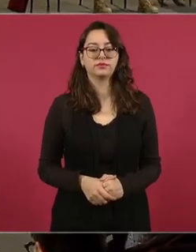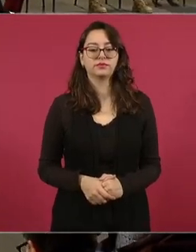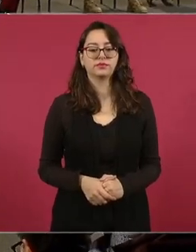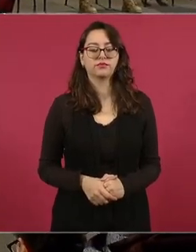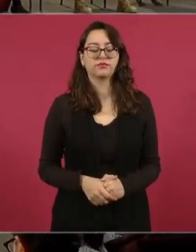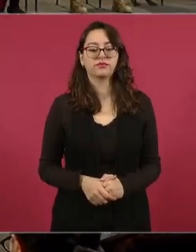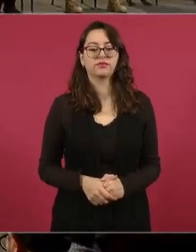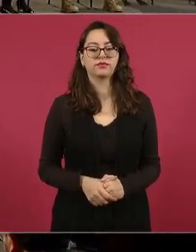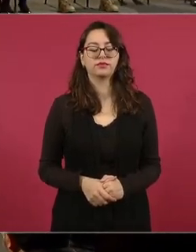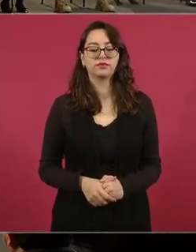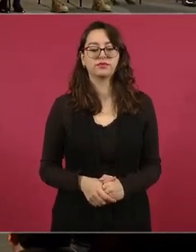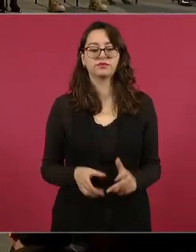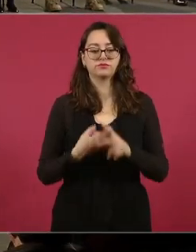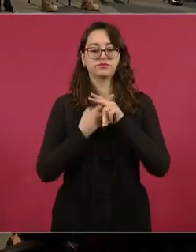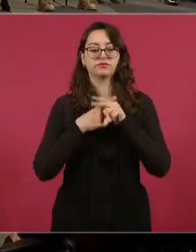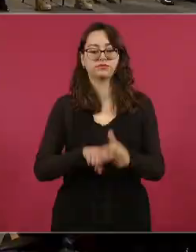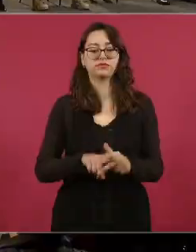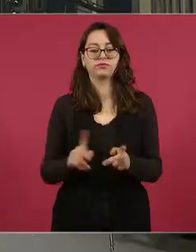Vamos.